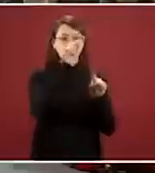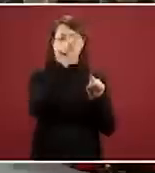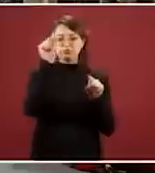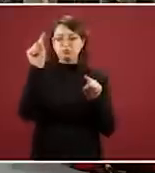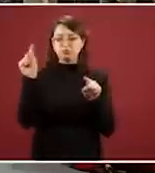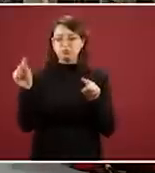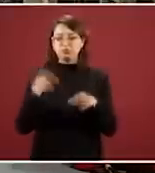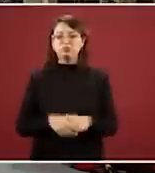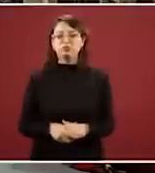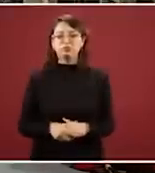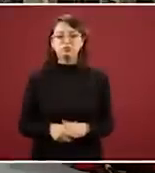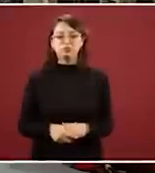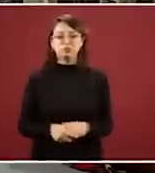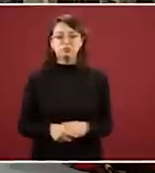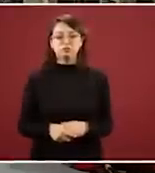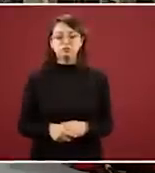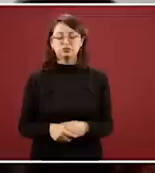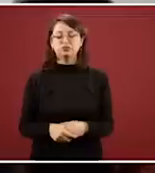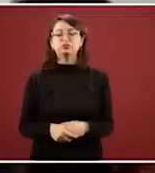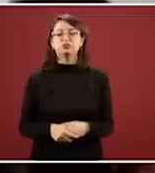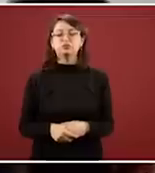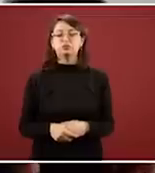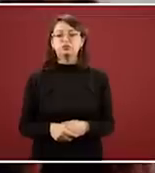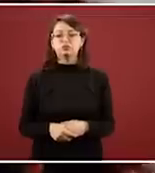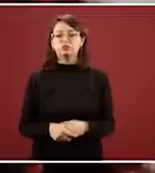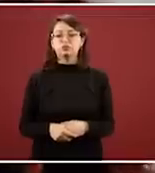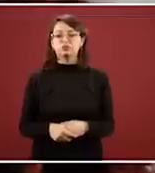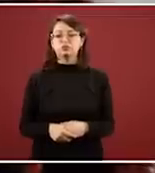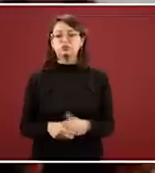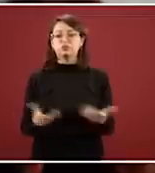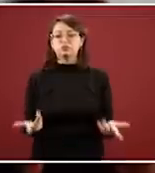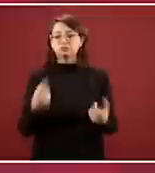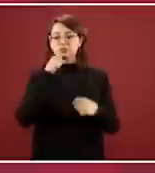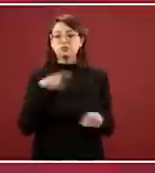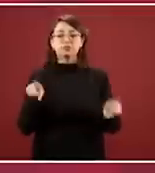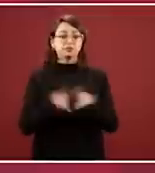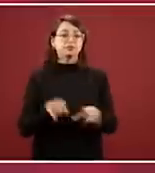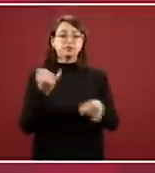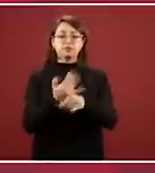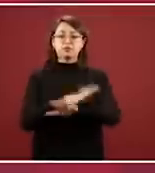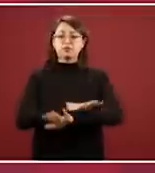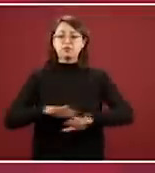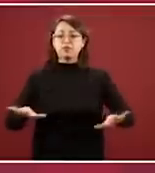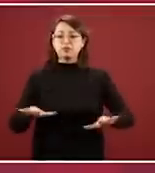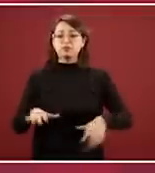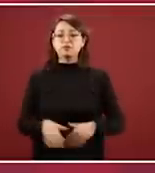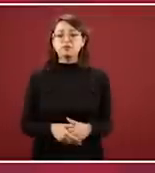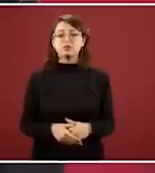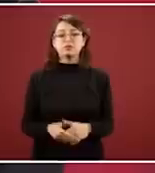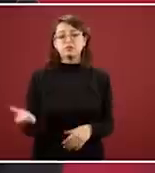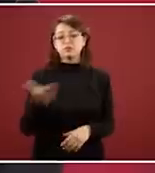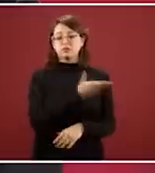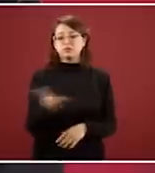Vamos a hacer, pues aprovecho para informarles bien, porque muchos de ustedes me